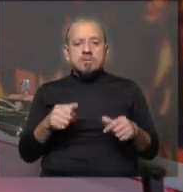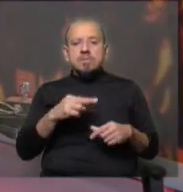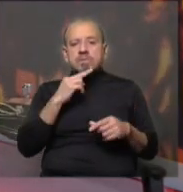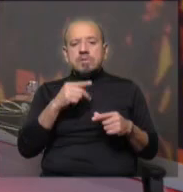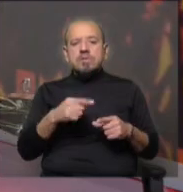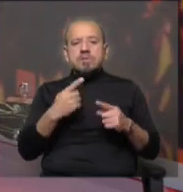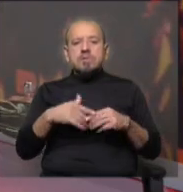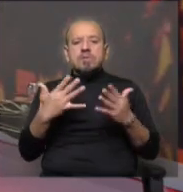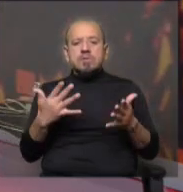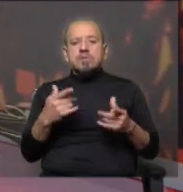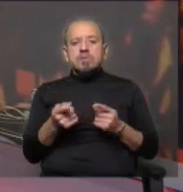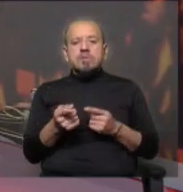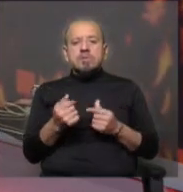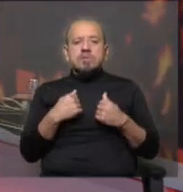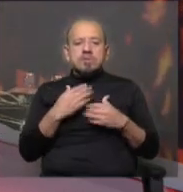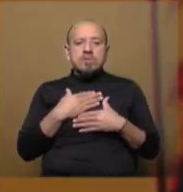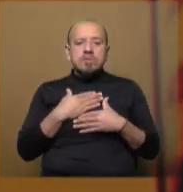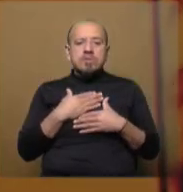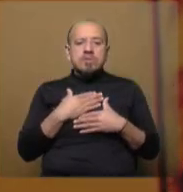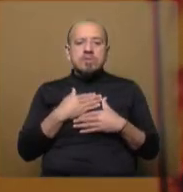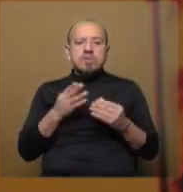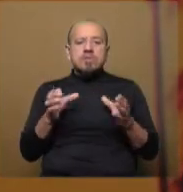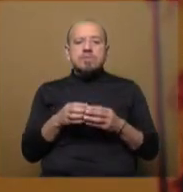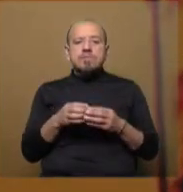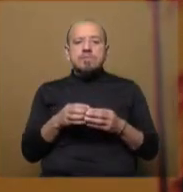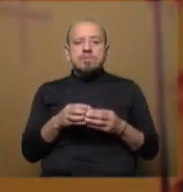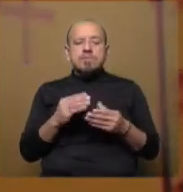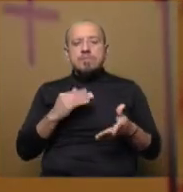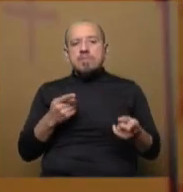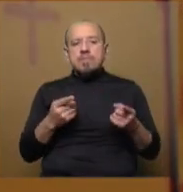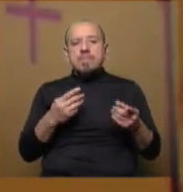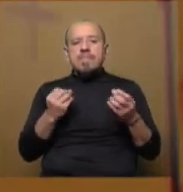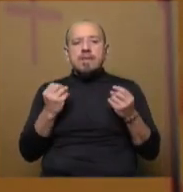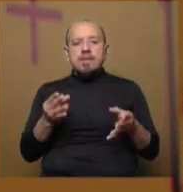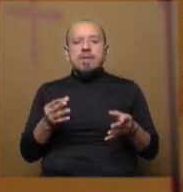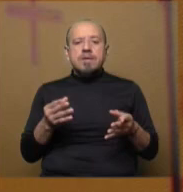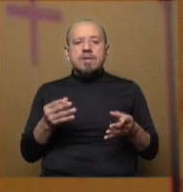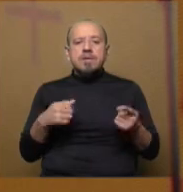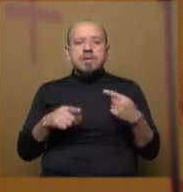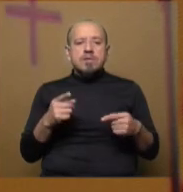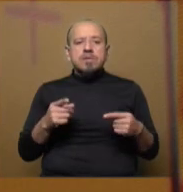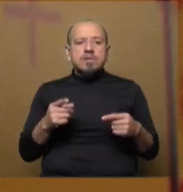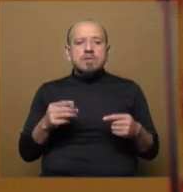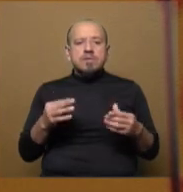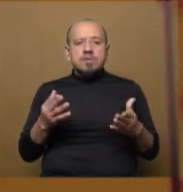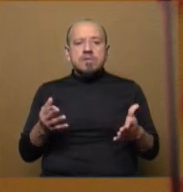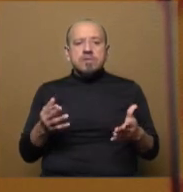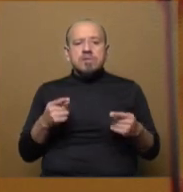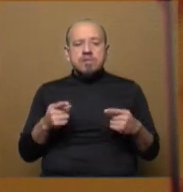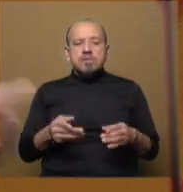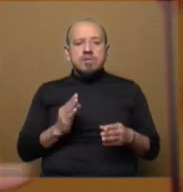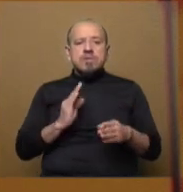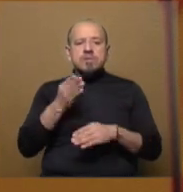festivales es muy bueno, obviamente para nosotros como banda, pero también para el género. Porque sabemos que son pocas bandas las que han tenido este